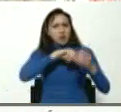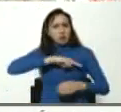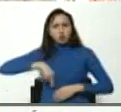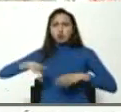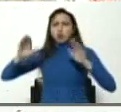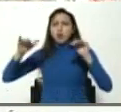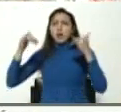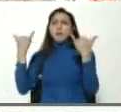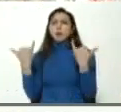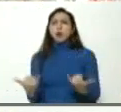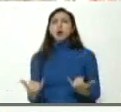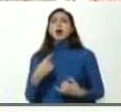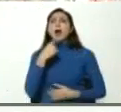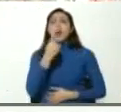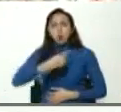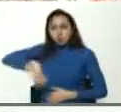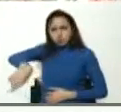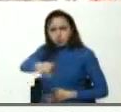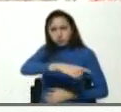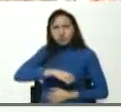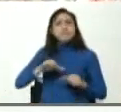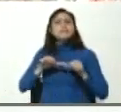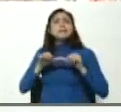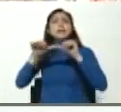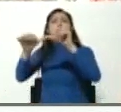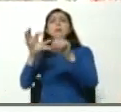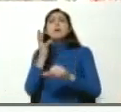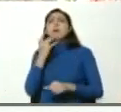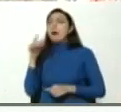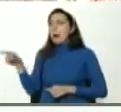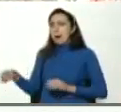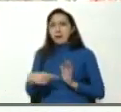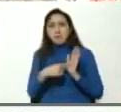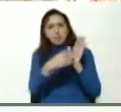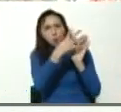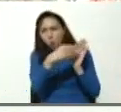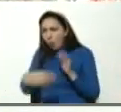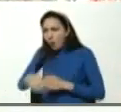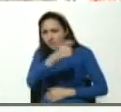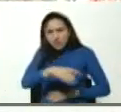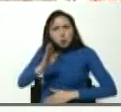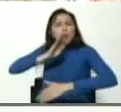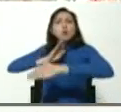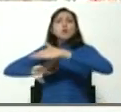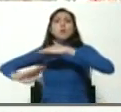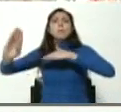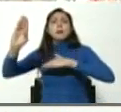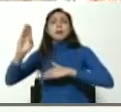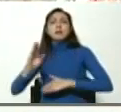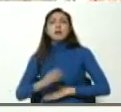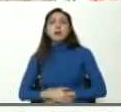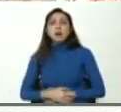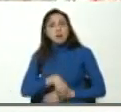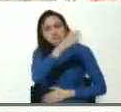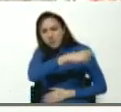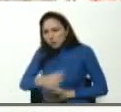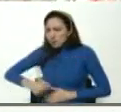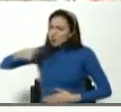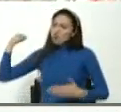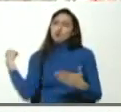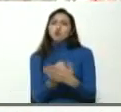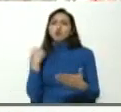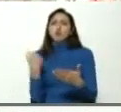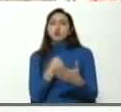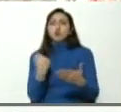y le digo a todos sigamos el ejemplo de hombres humildes de hombres perseverantes